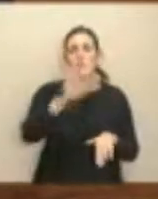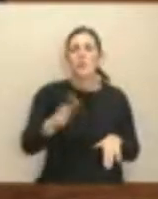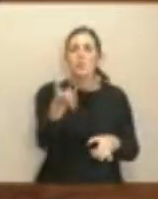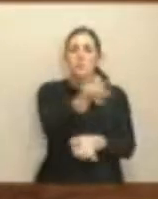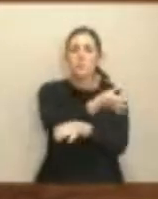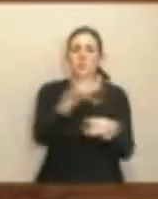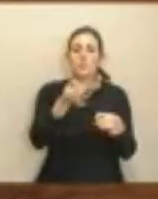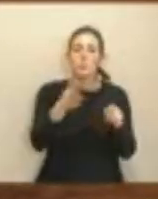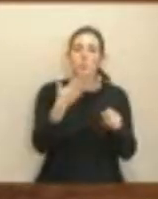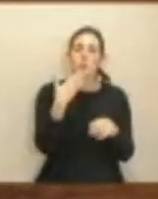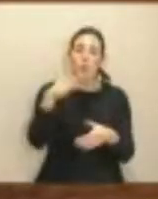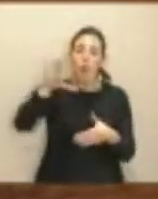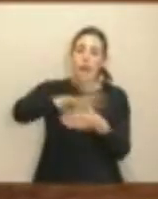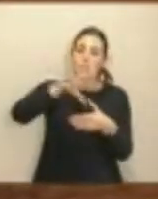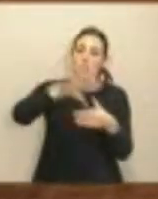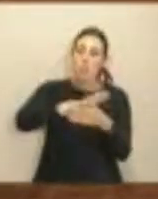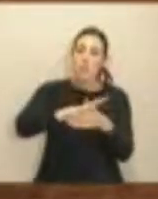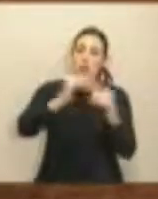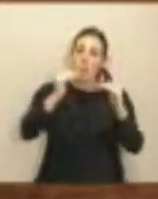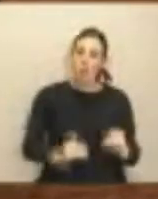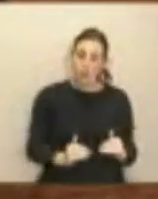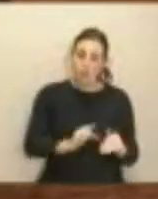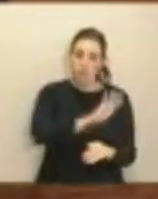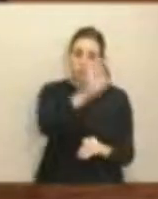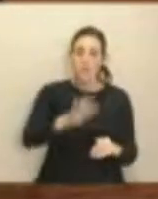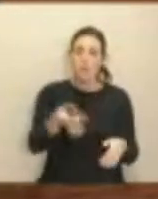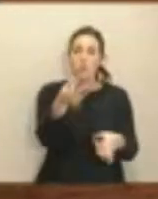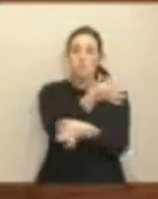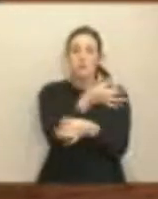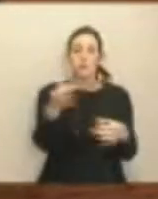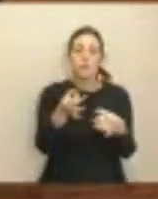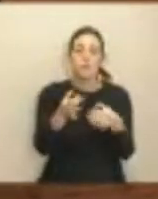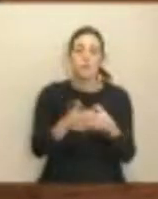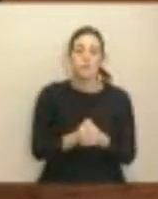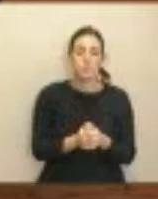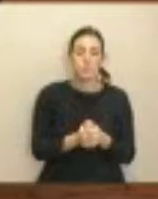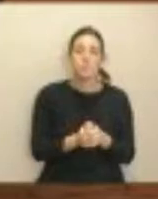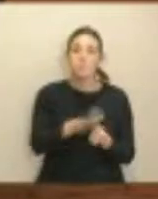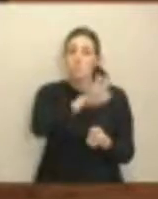la gasolina baje. Me parece muy bien que